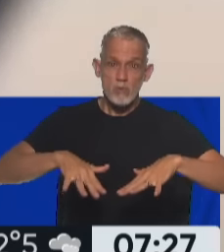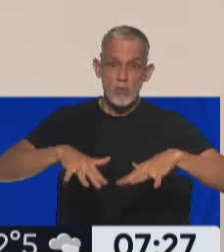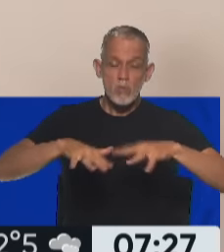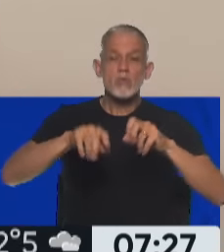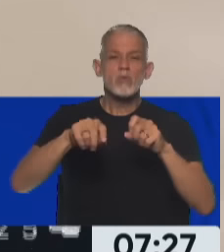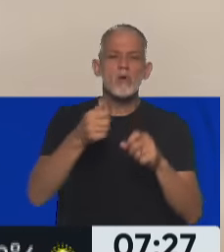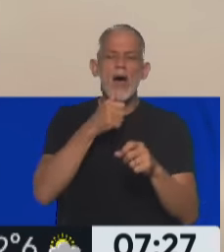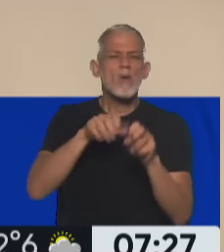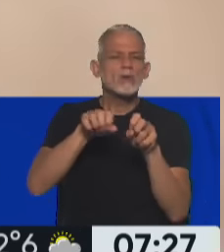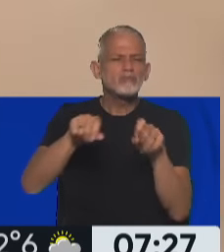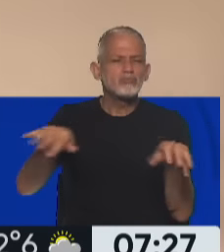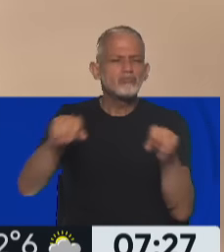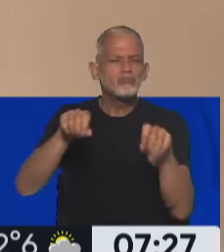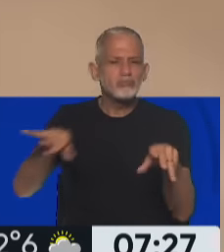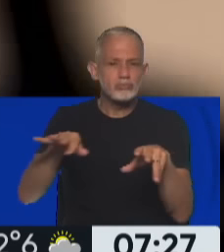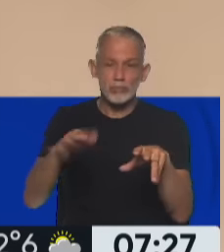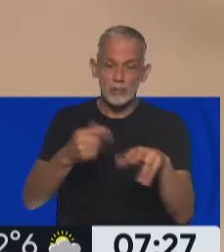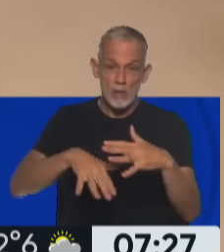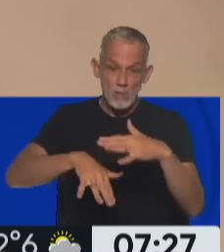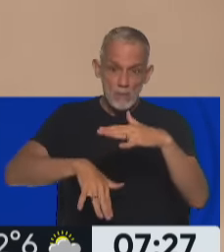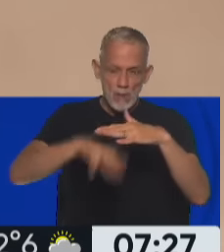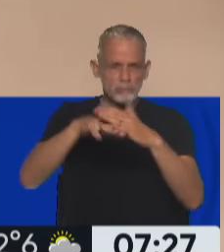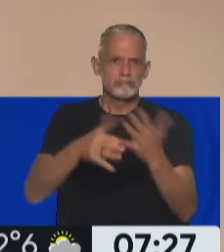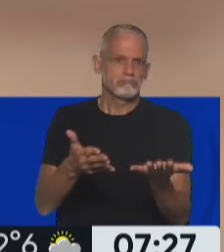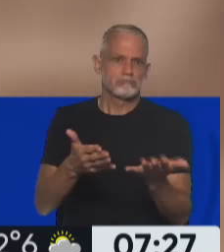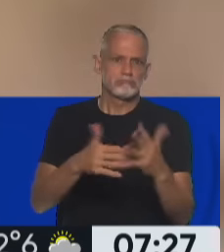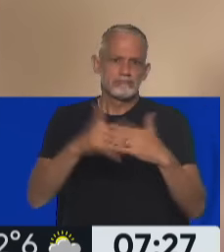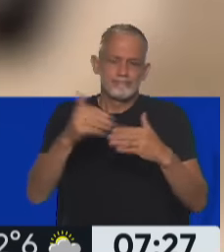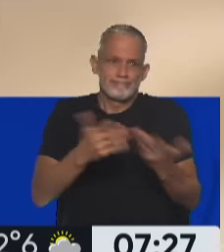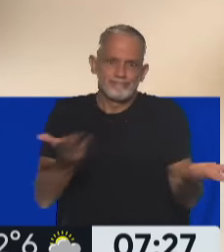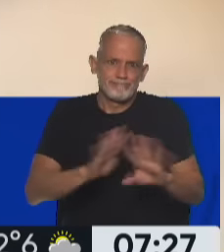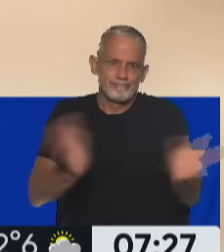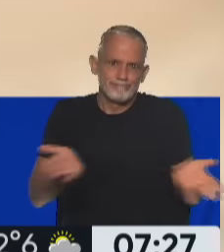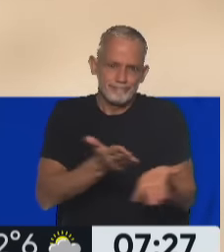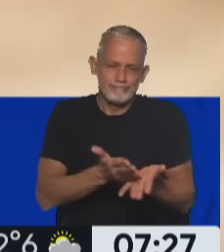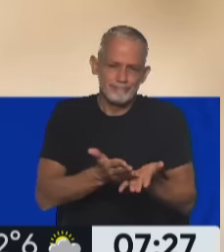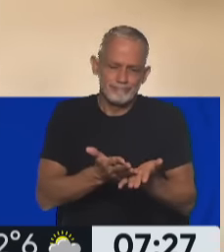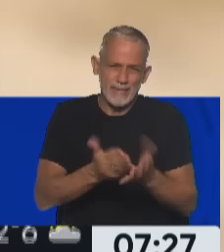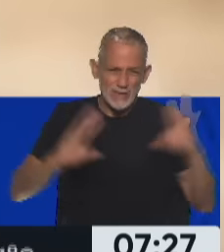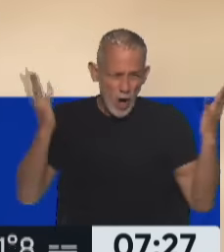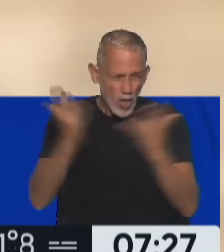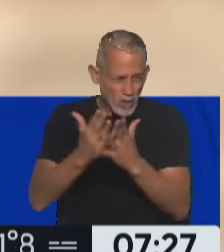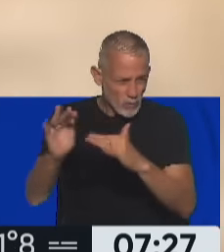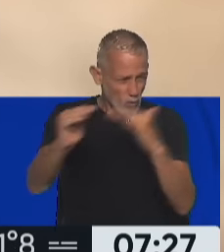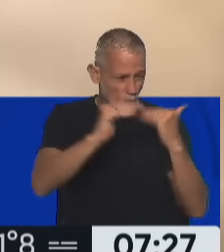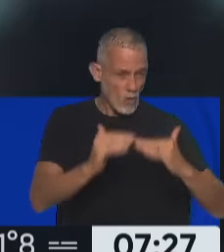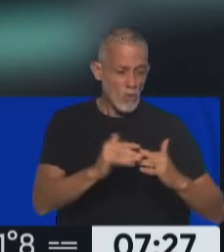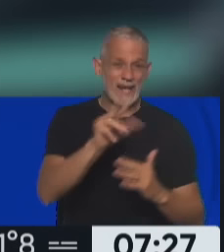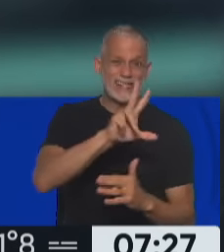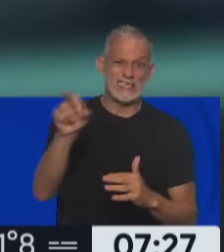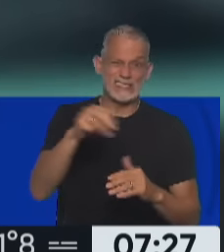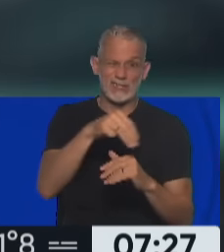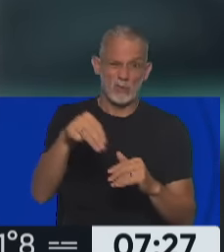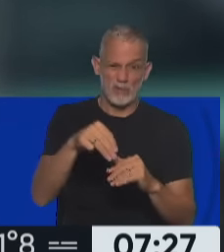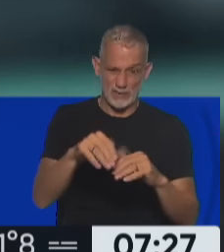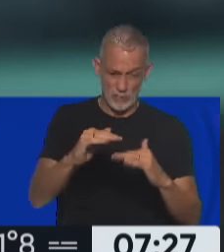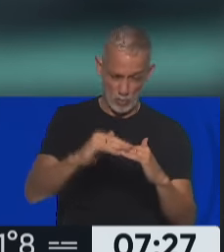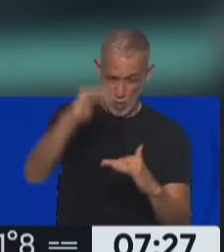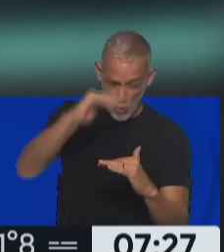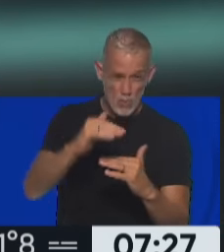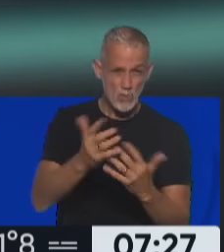límite claramente se pasó. Entonces, no hay obra que aguante en ninguna ciudad del mundo 400, 300 milímetros en menos de 24